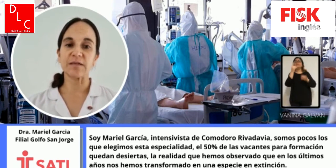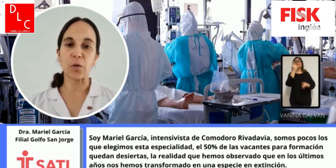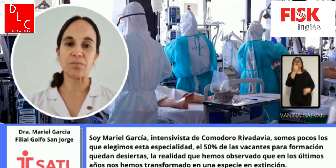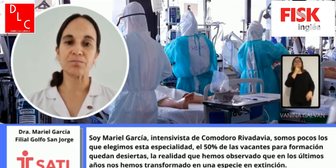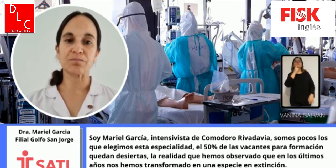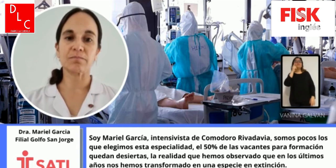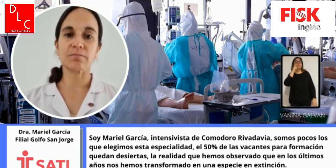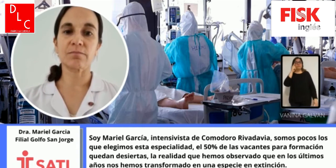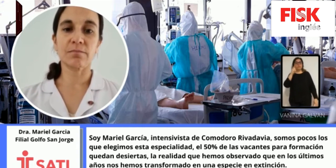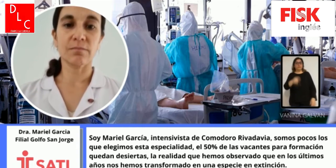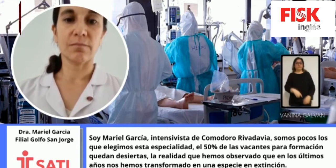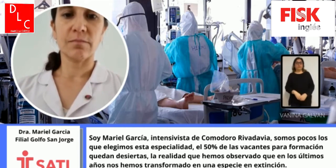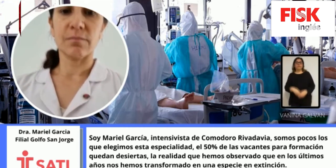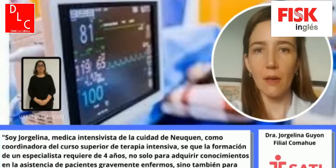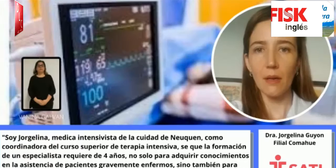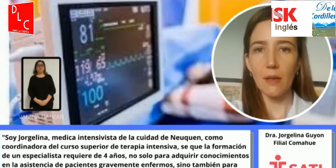en extinción.